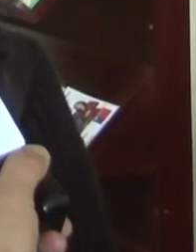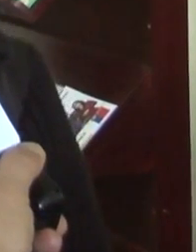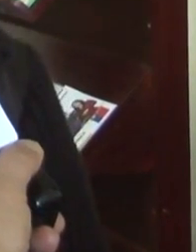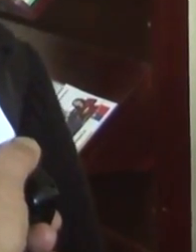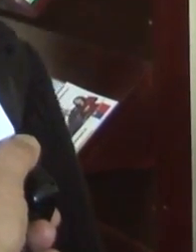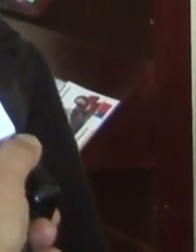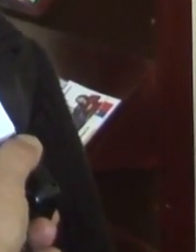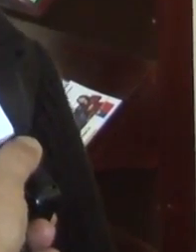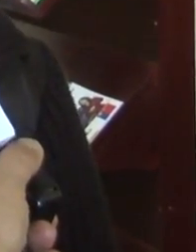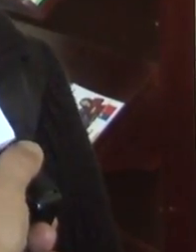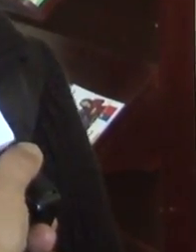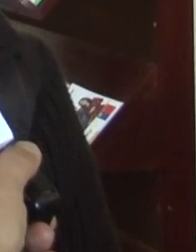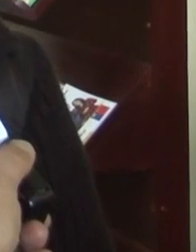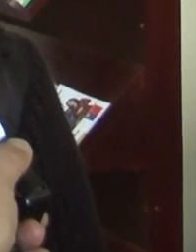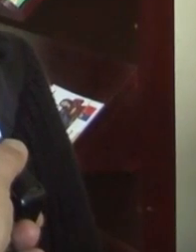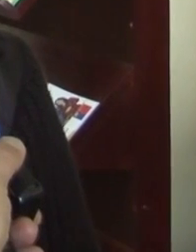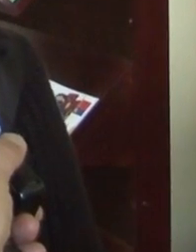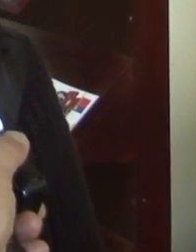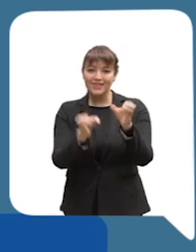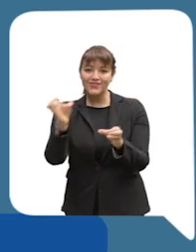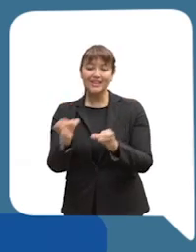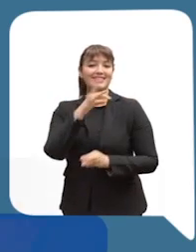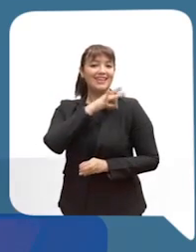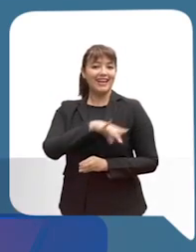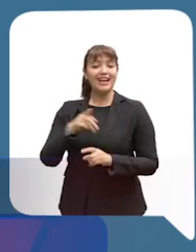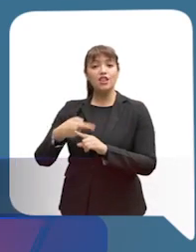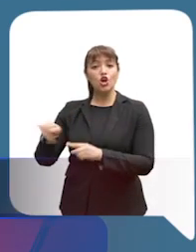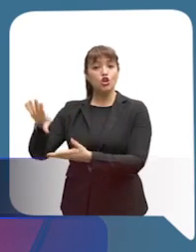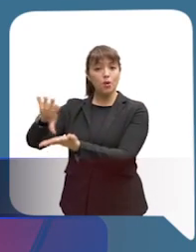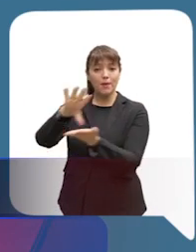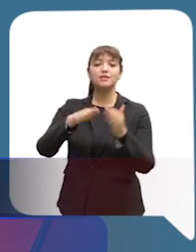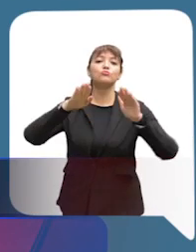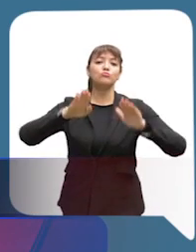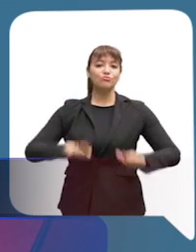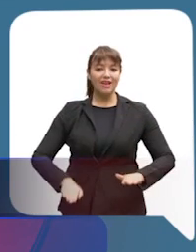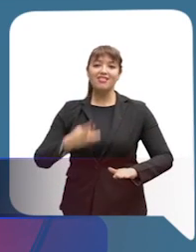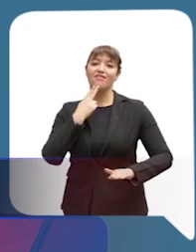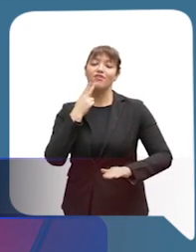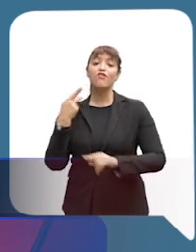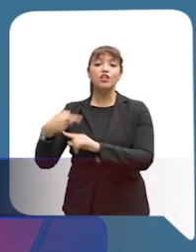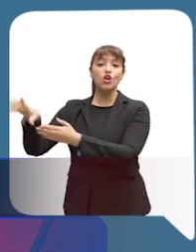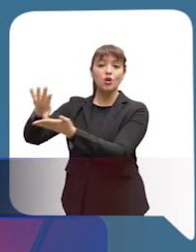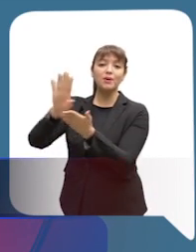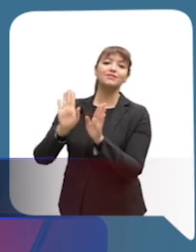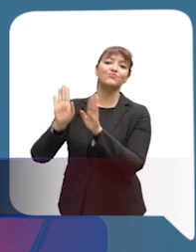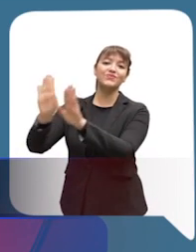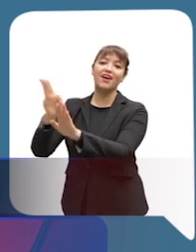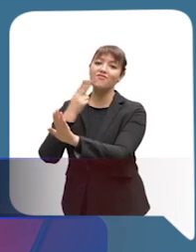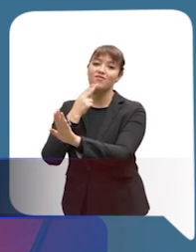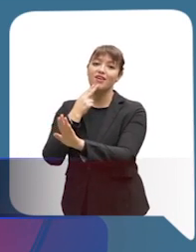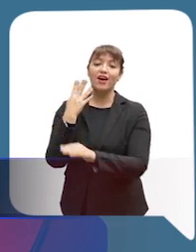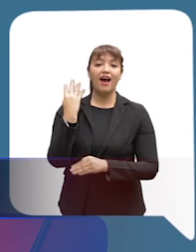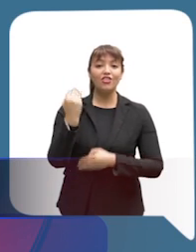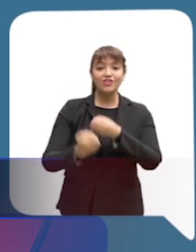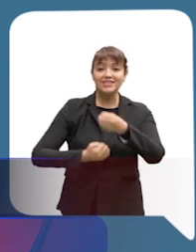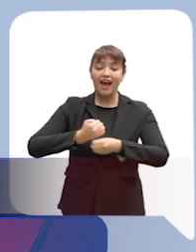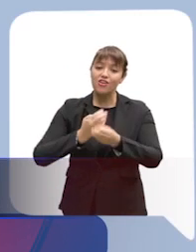de Linares, defina y que sean prioritarios. Para mayores informaciones, puede consultar en